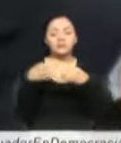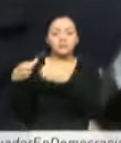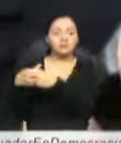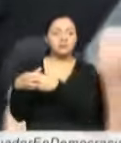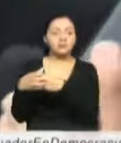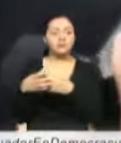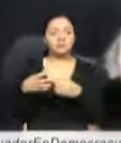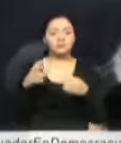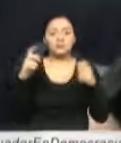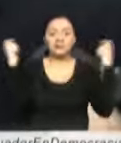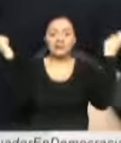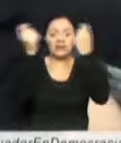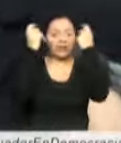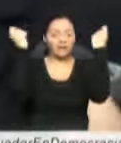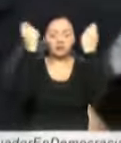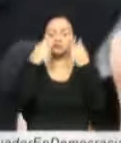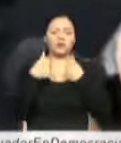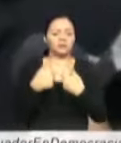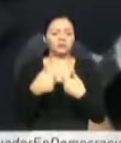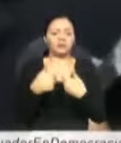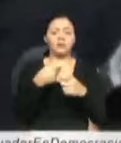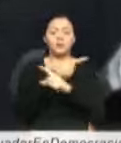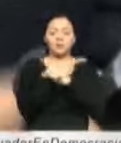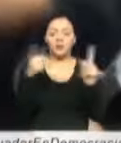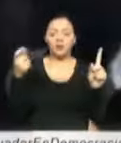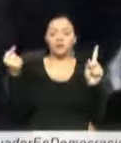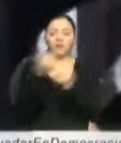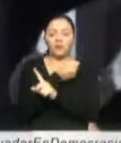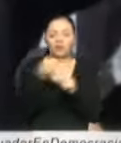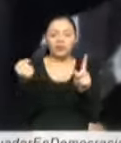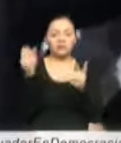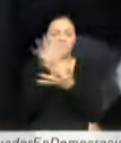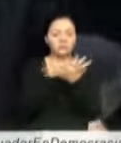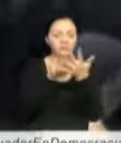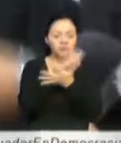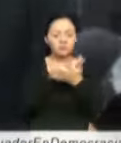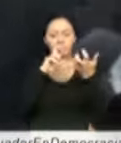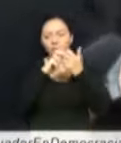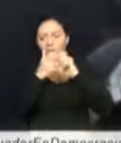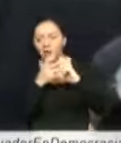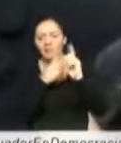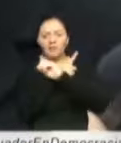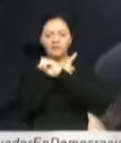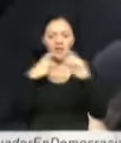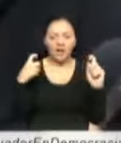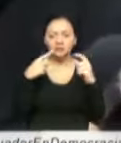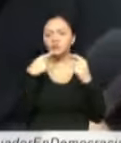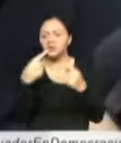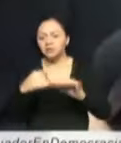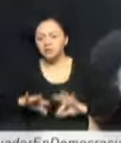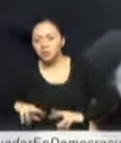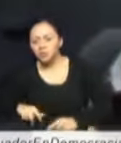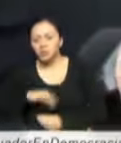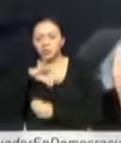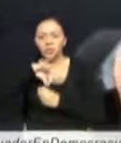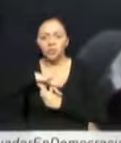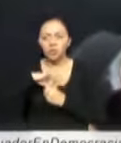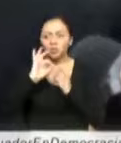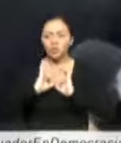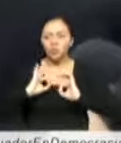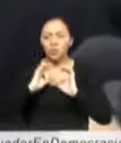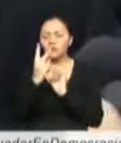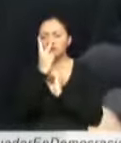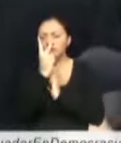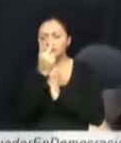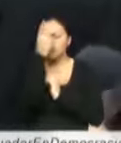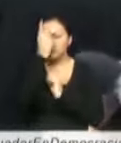Si es para celebración, en buena hora. Si es para violencia, para esgrimir pruebas falsas de un supuesto fraude, para no aceptar la derrota, la